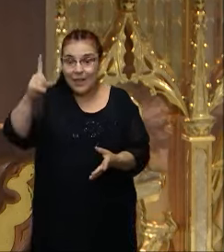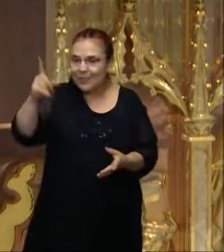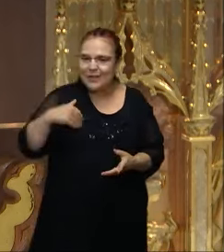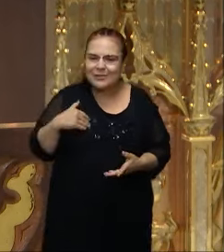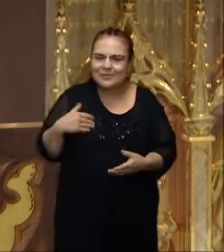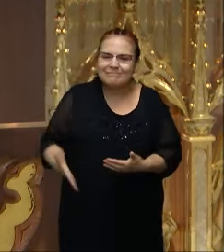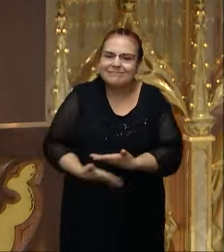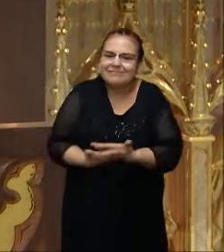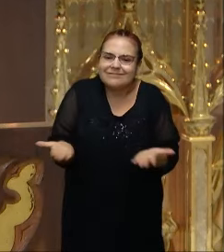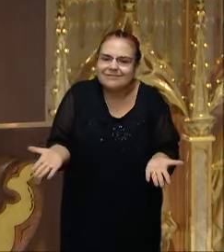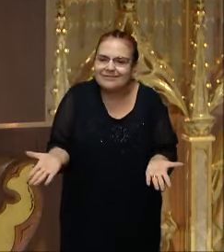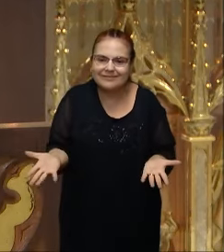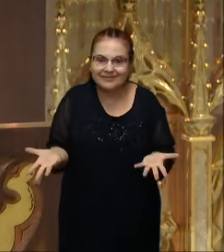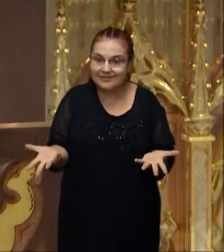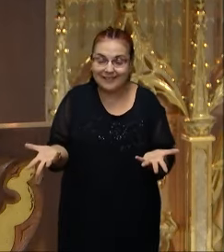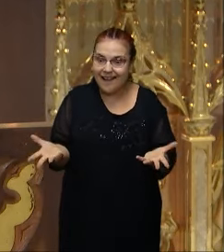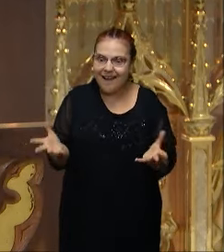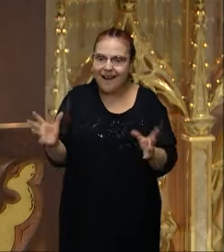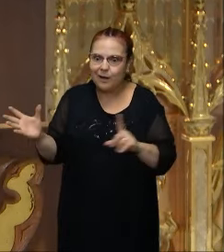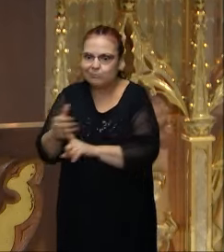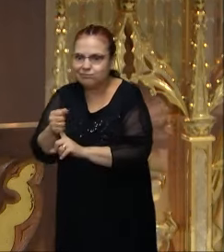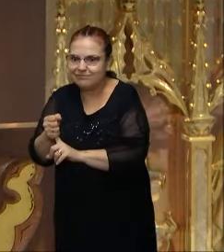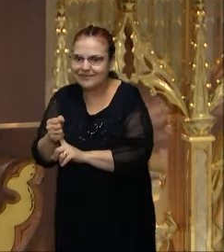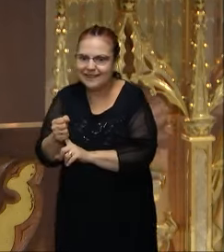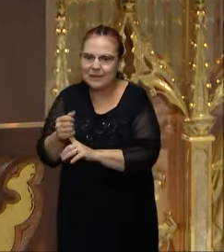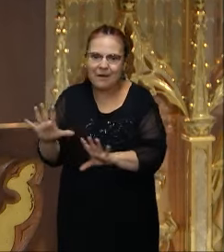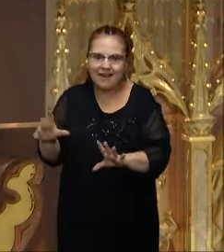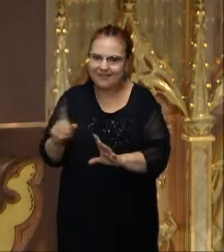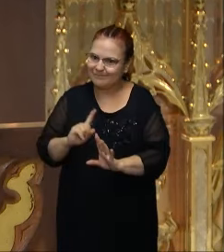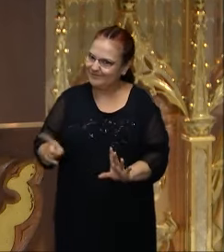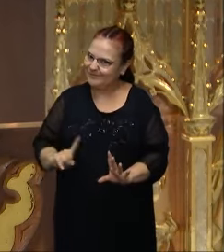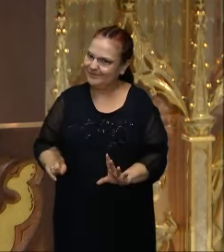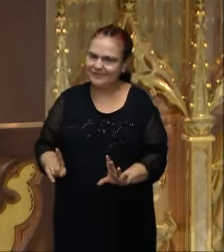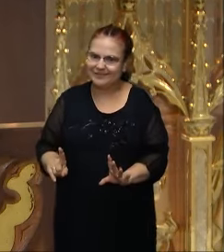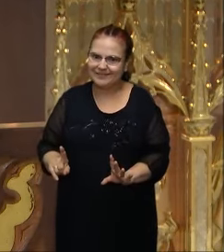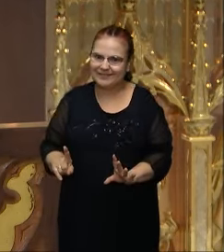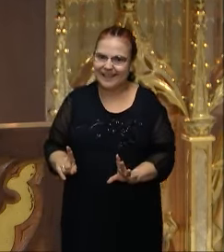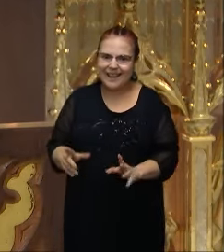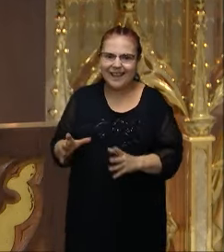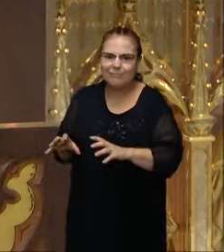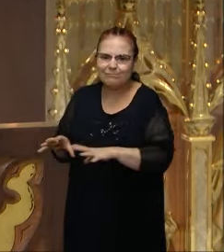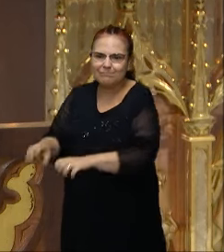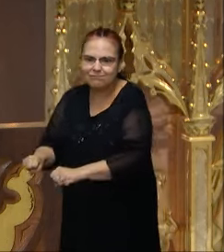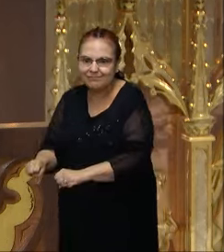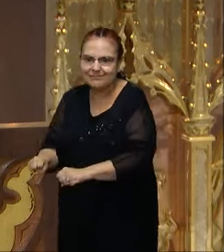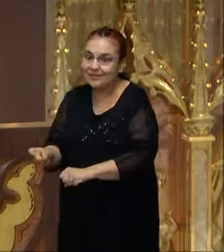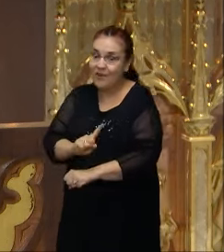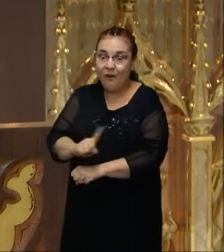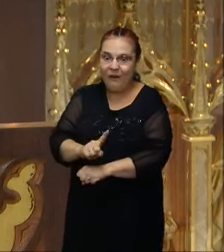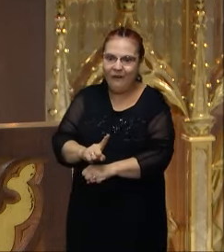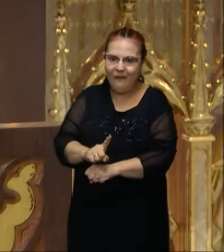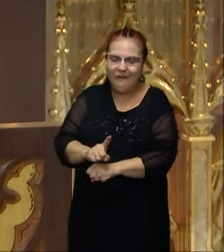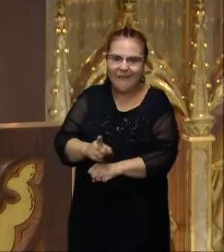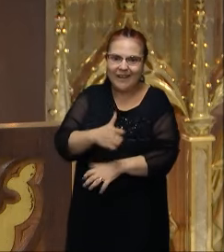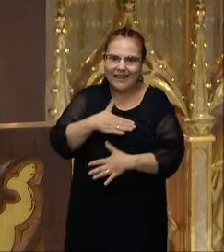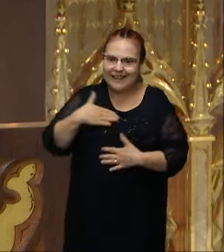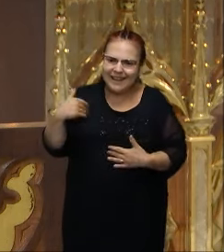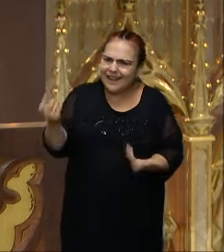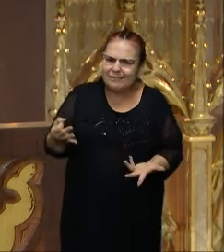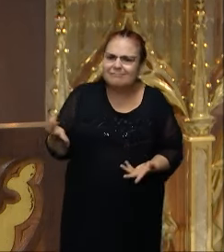espléndido que no se deja atrapar. Que no se deja que lo... No, no. es que Él quiere estar en ti como Él tiene que